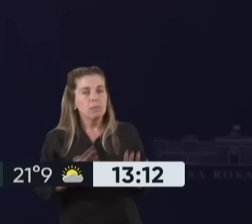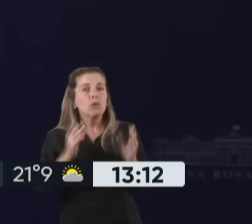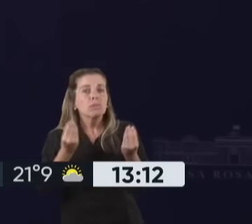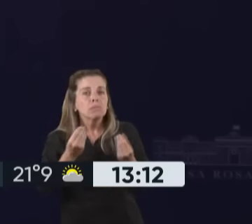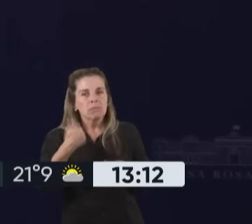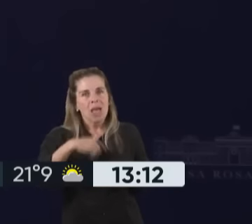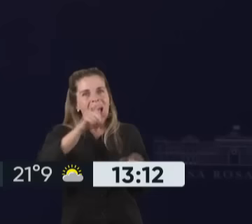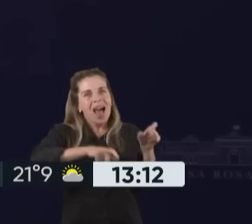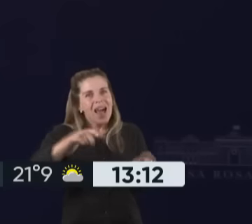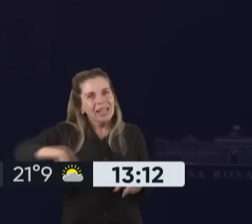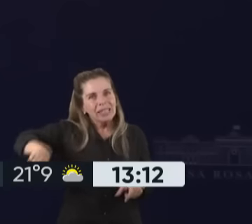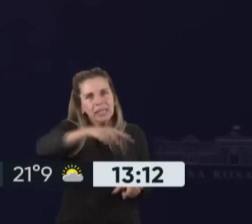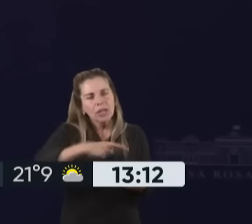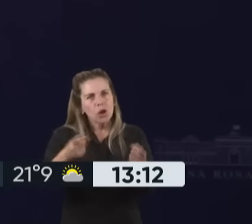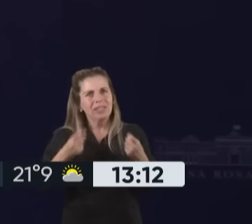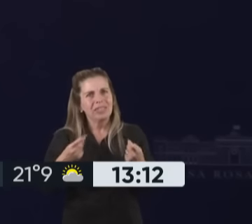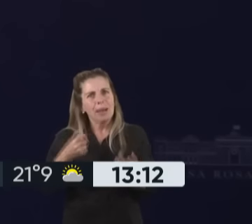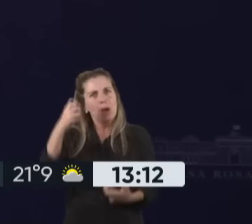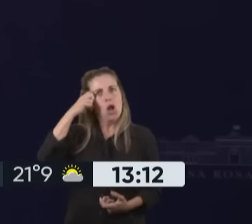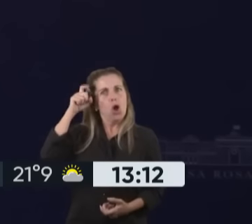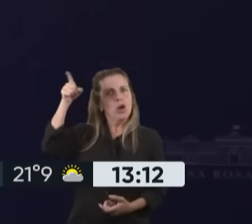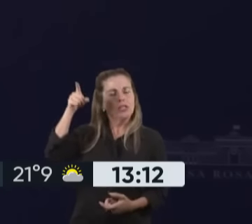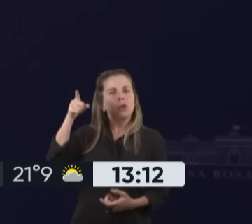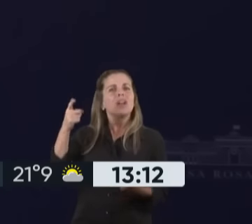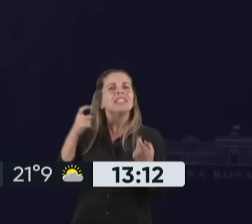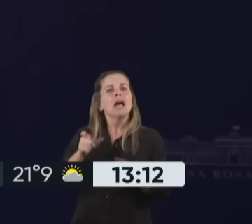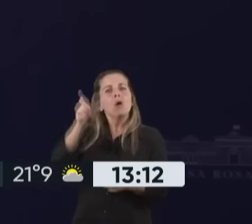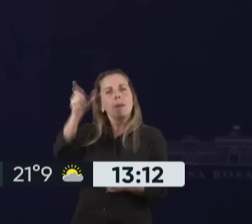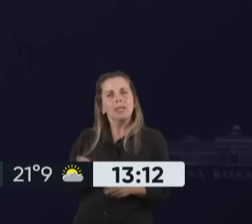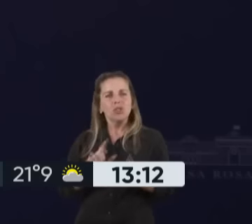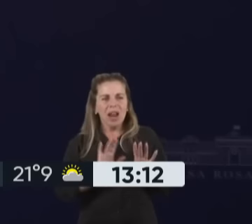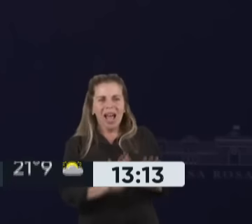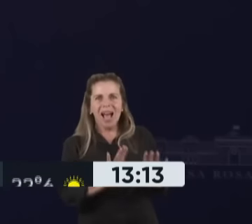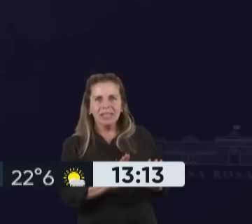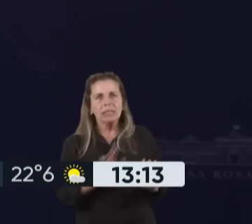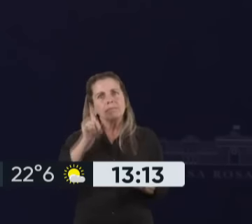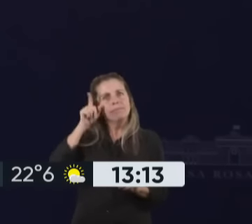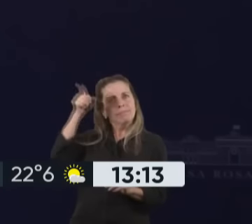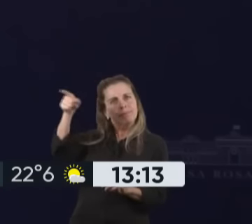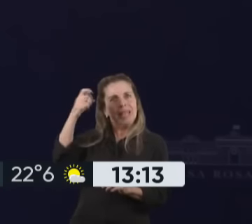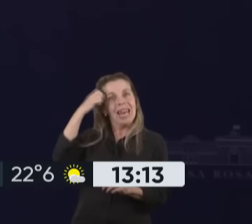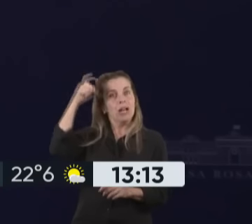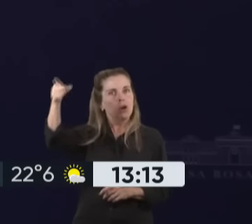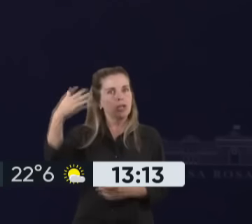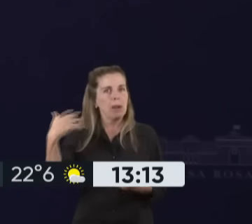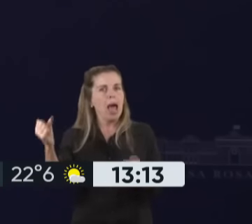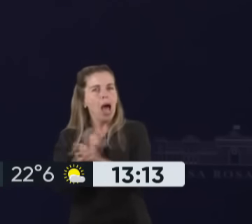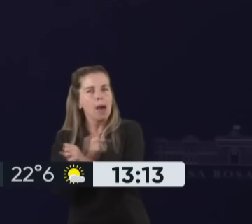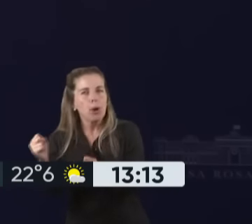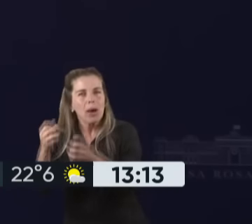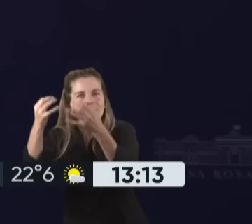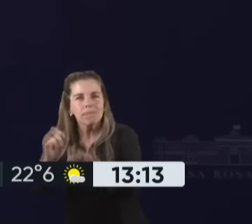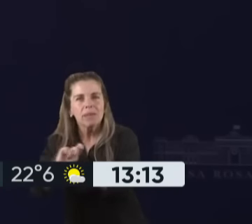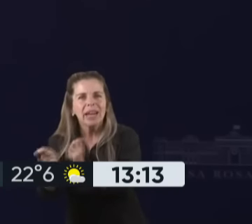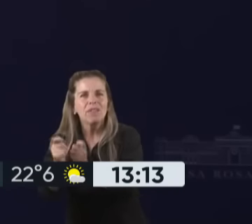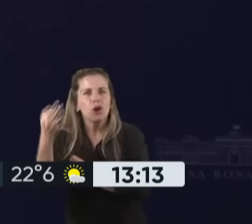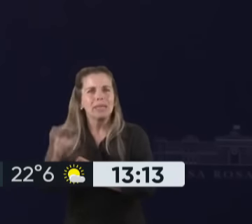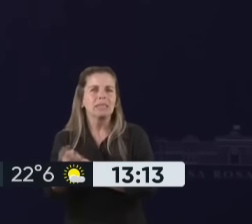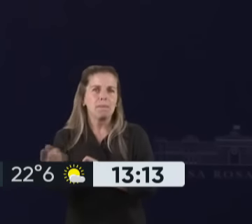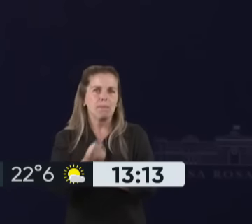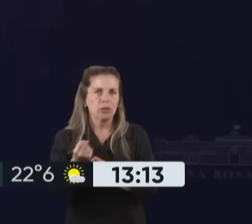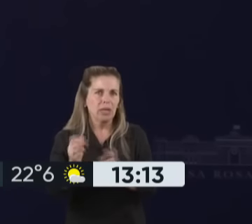argentinos necesitan en el Congreso a una persona como ella, con la capacidad de aprobar las reformas claves en materia de seguridad.